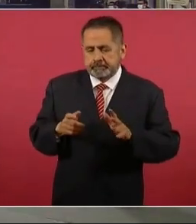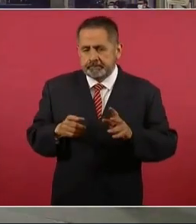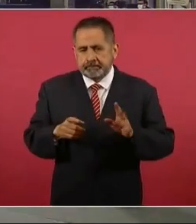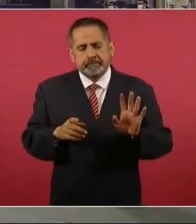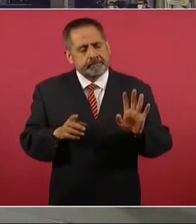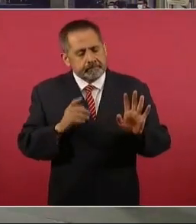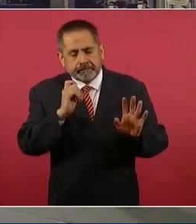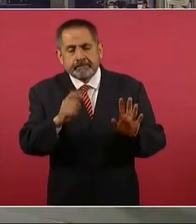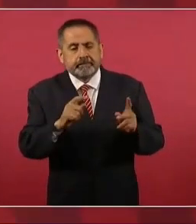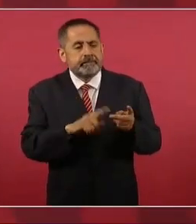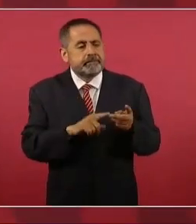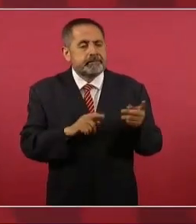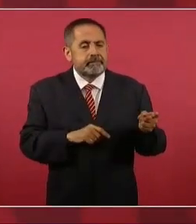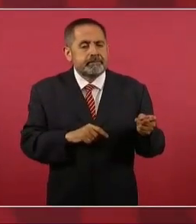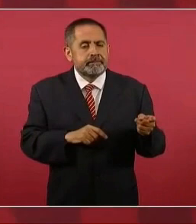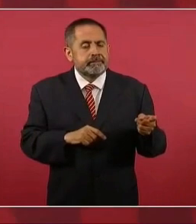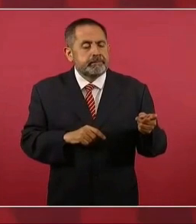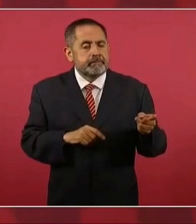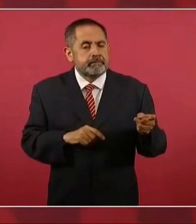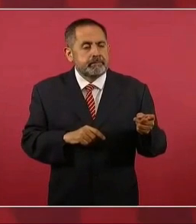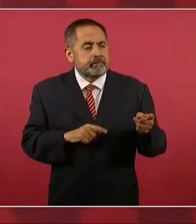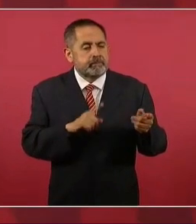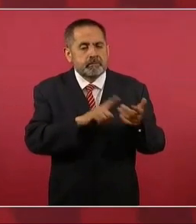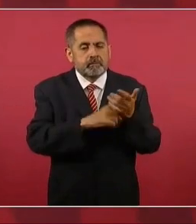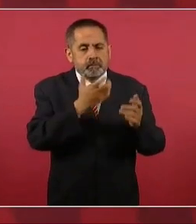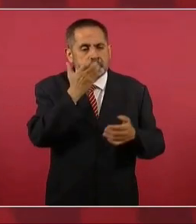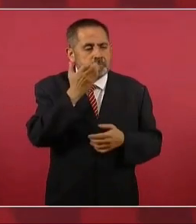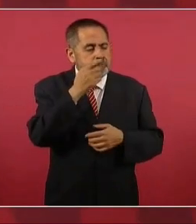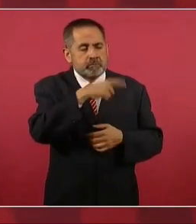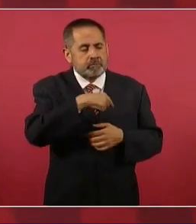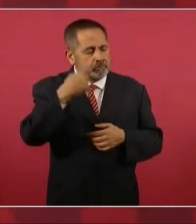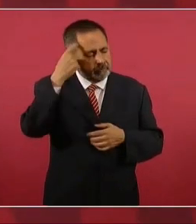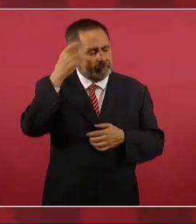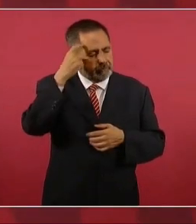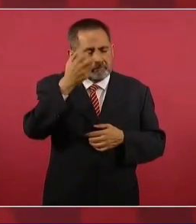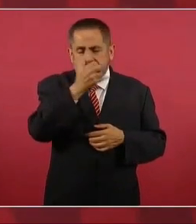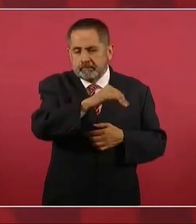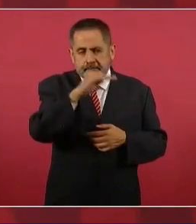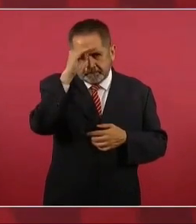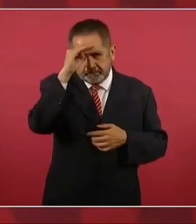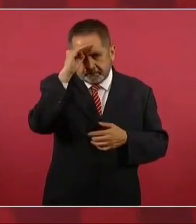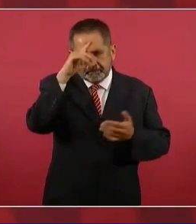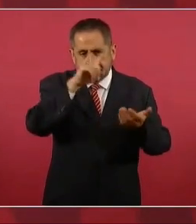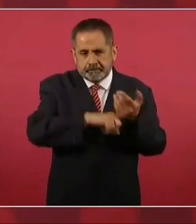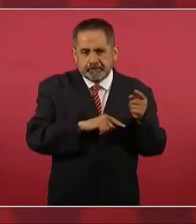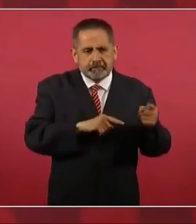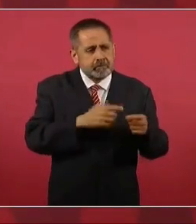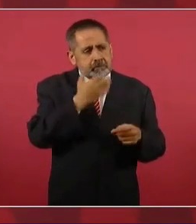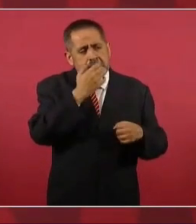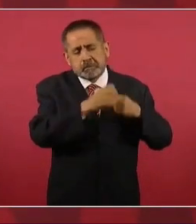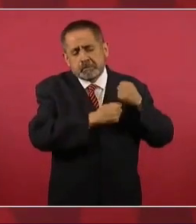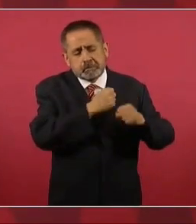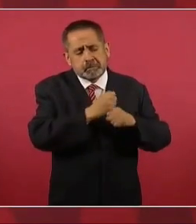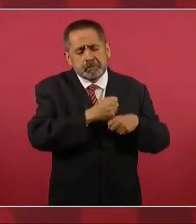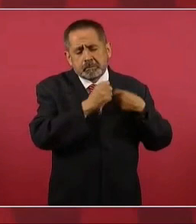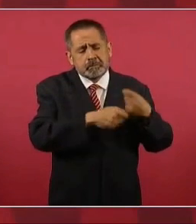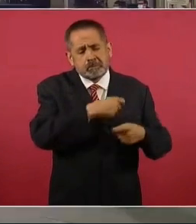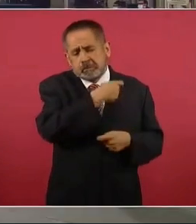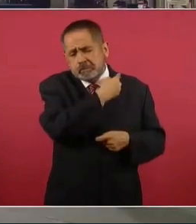es una corriente de pensamiento que ha existido siempre.